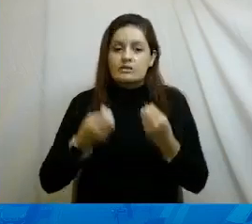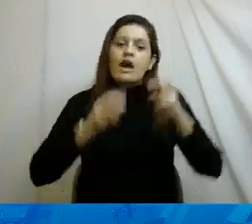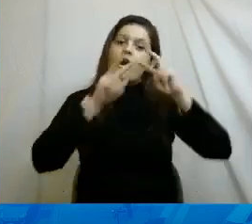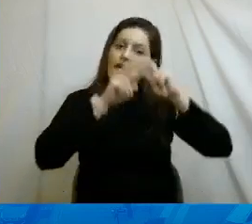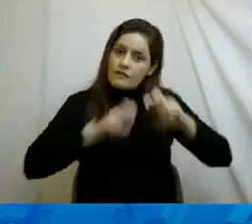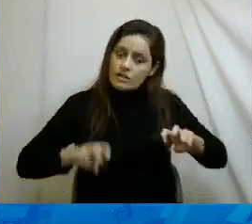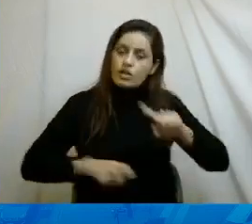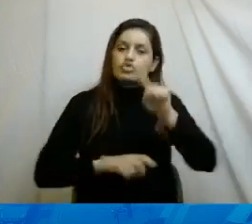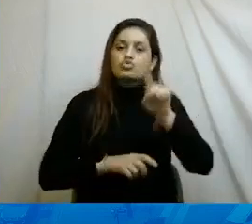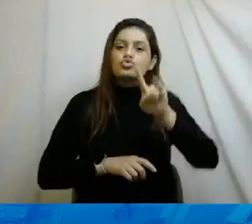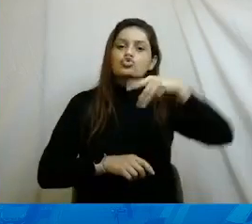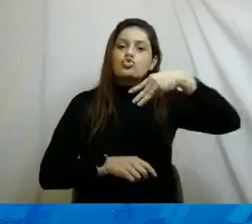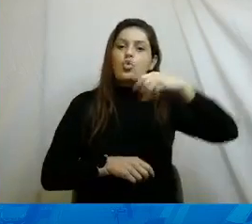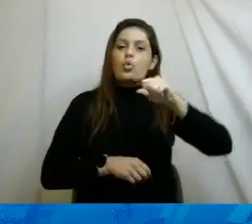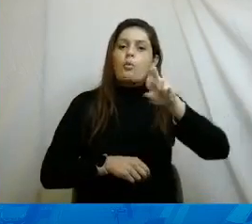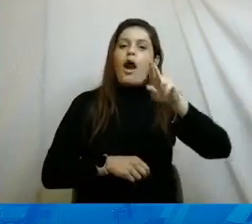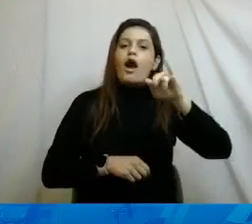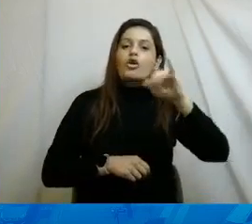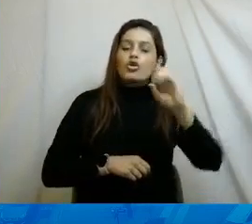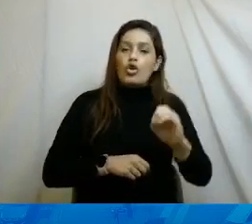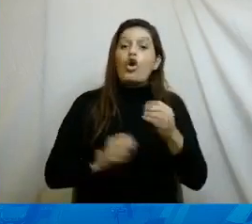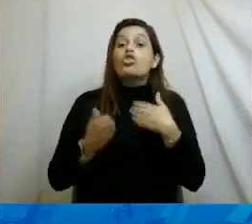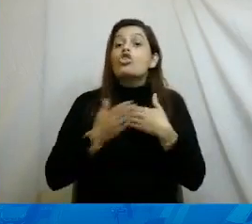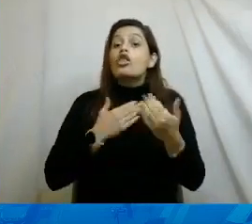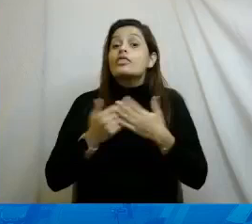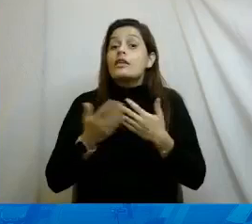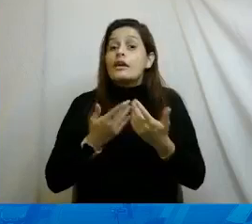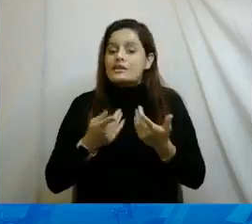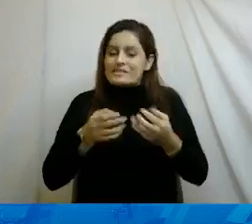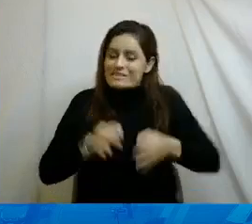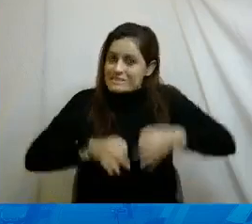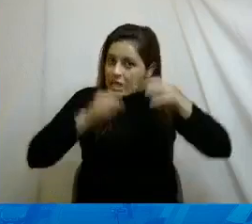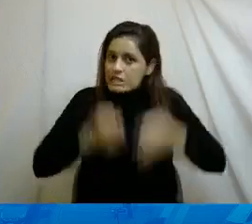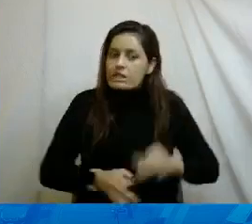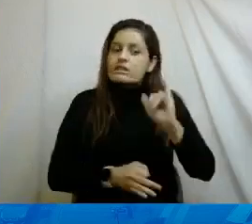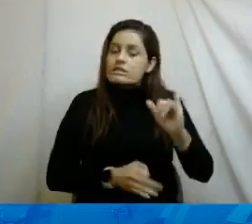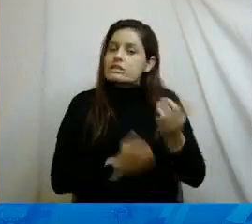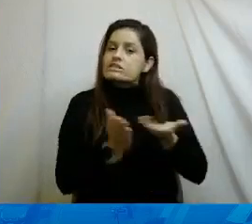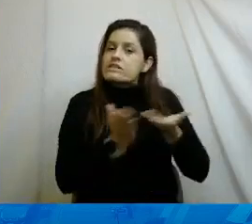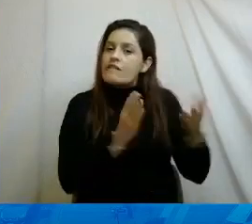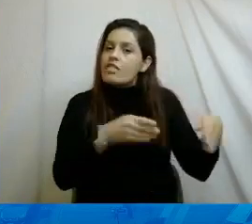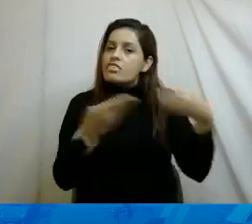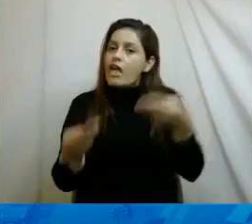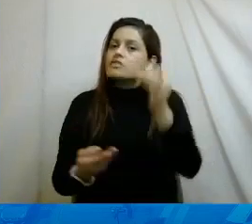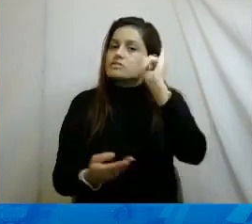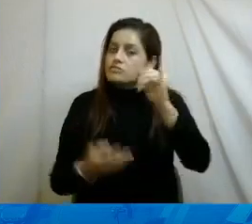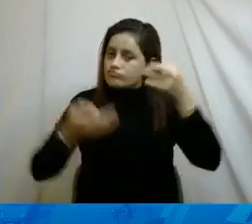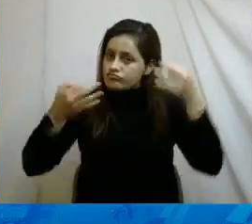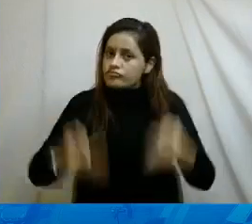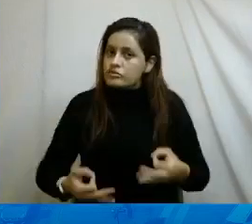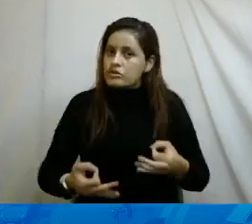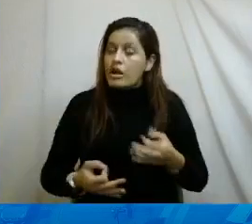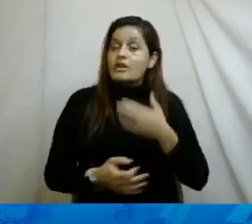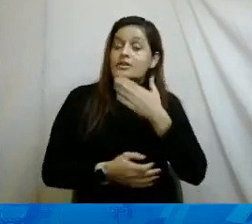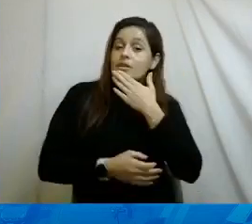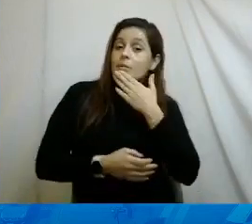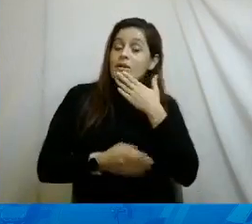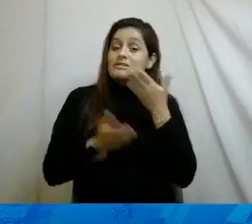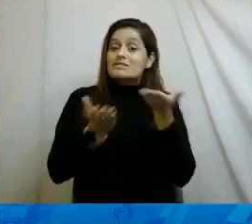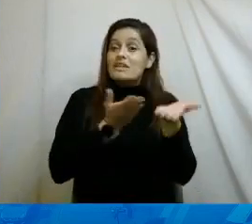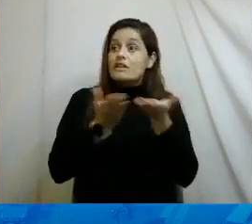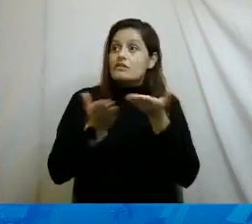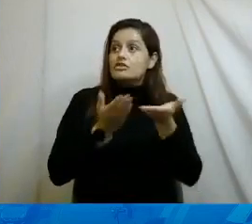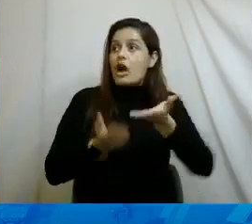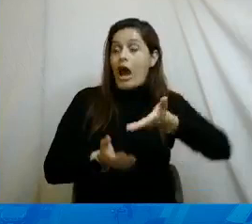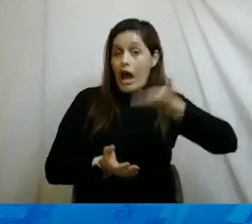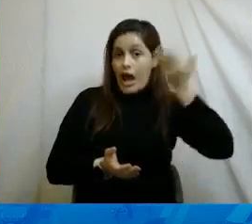Investigación sumaria, donde se da certeza de que los servicios fueron prestados. Y una vez de que los servicios se da certeza